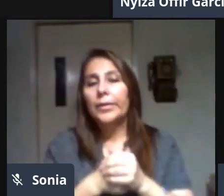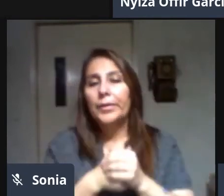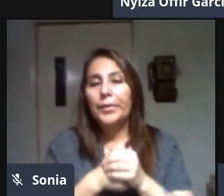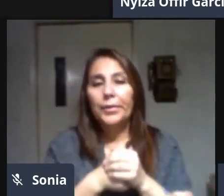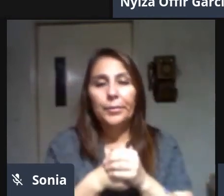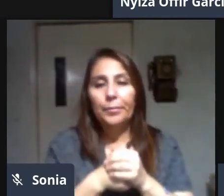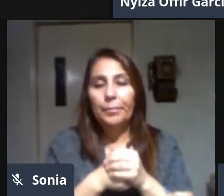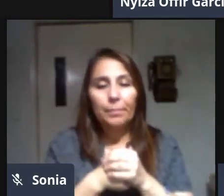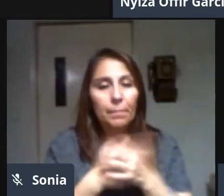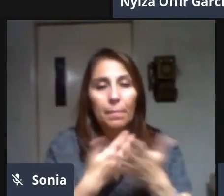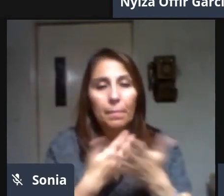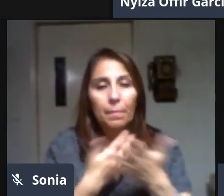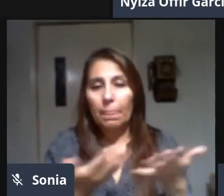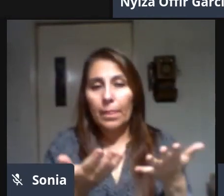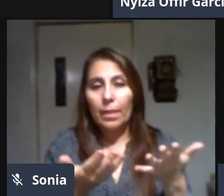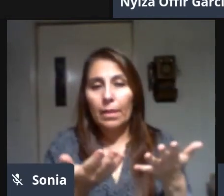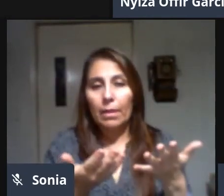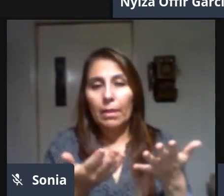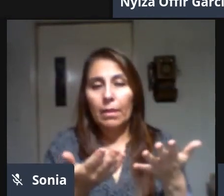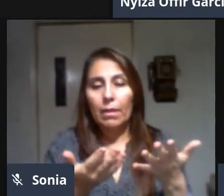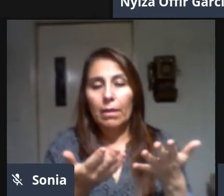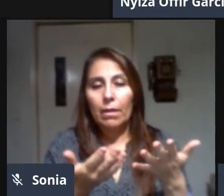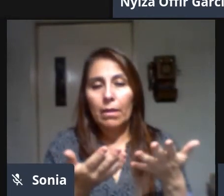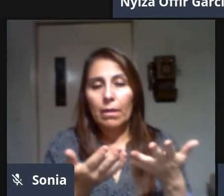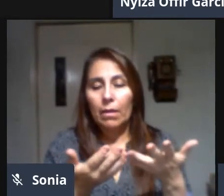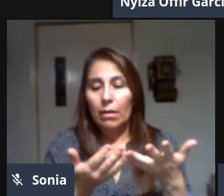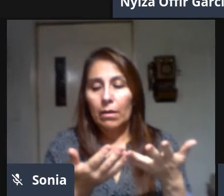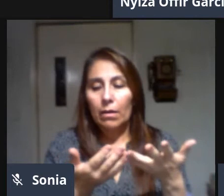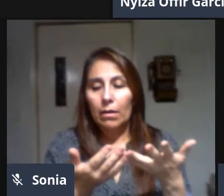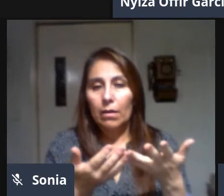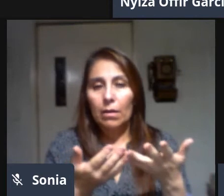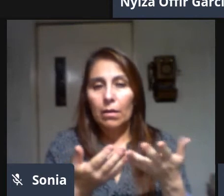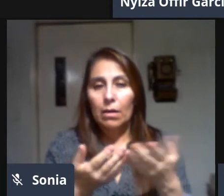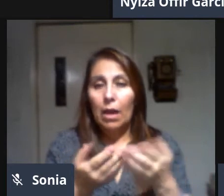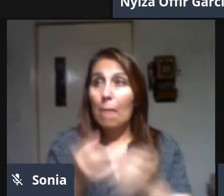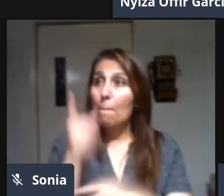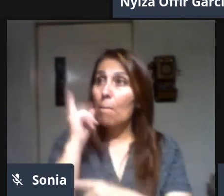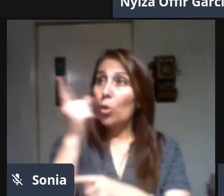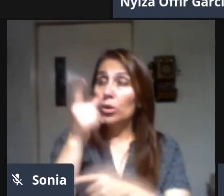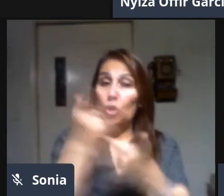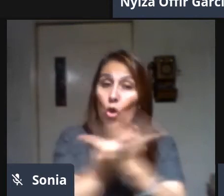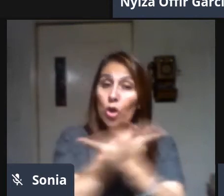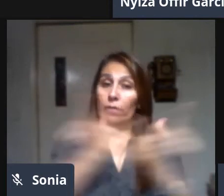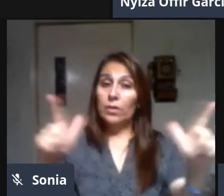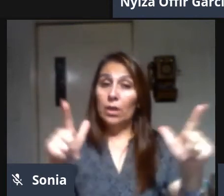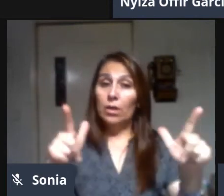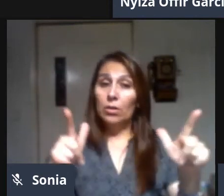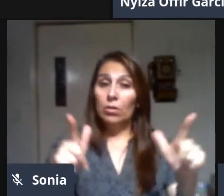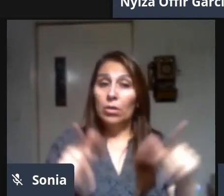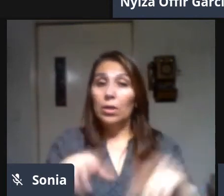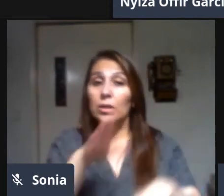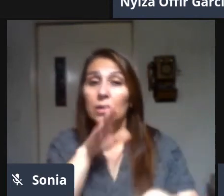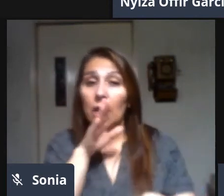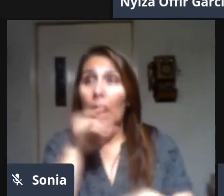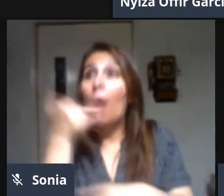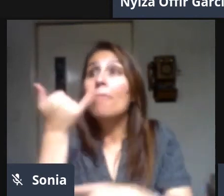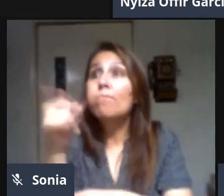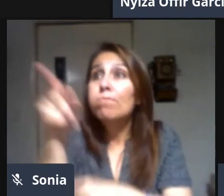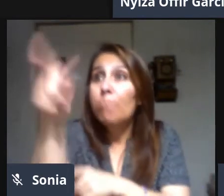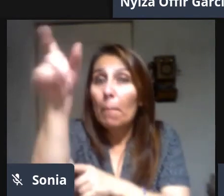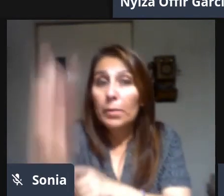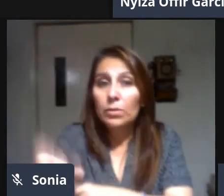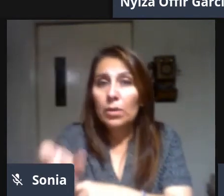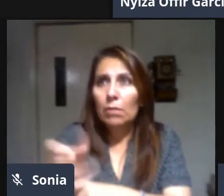por ejemplo que el político libertario de colombia podría ser el innombrable cuando efectivamente